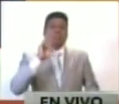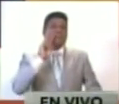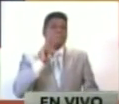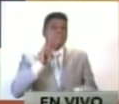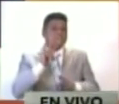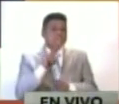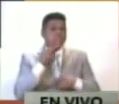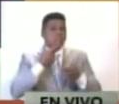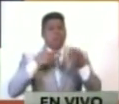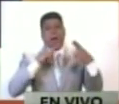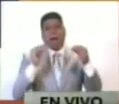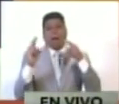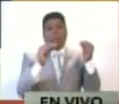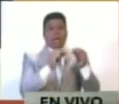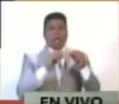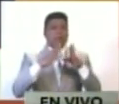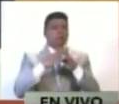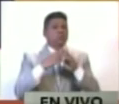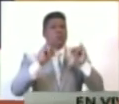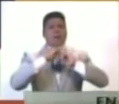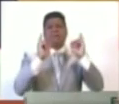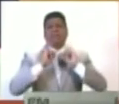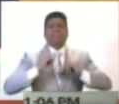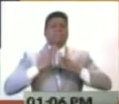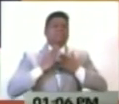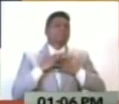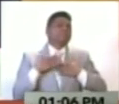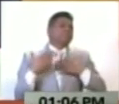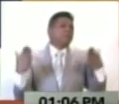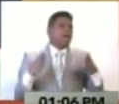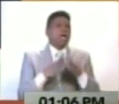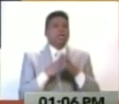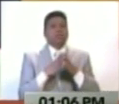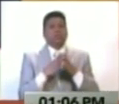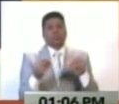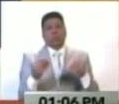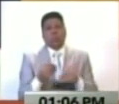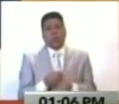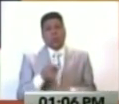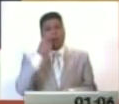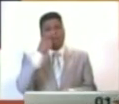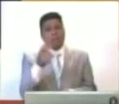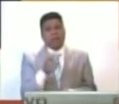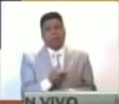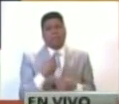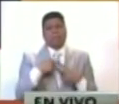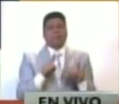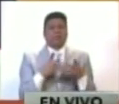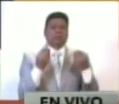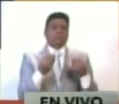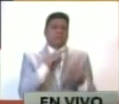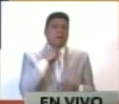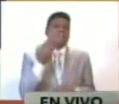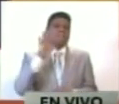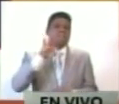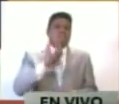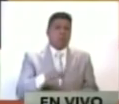para traer felicidad y progreso a los pueblos. Lo único que le han traído es sufrimiento, muerte,